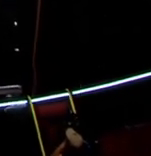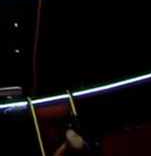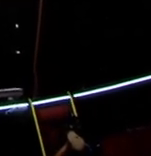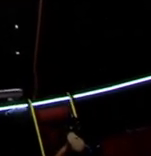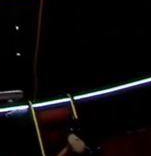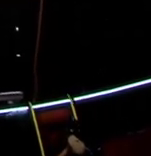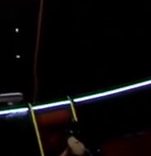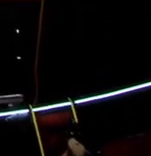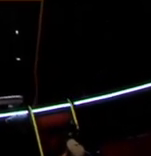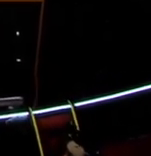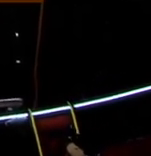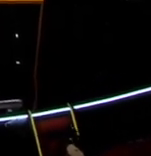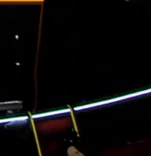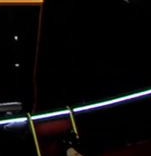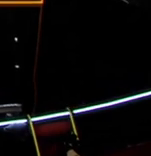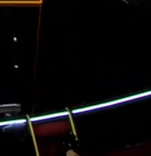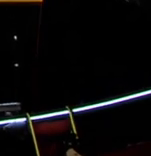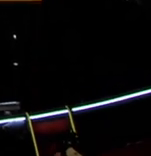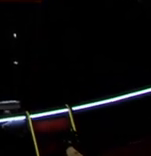Gracias.